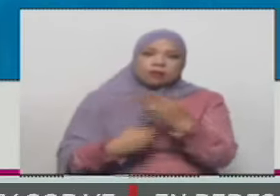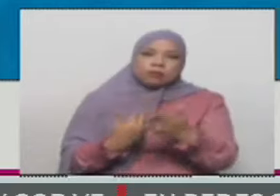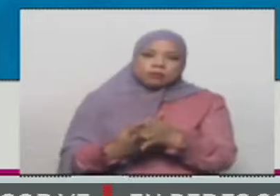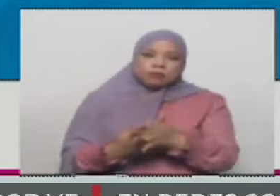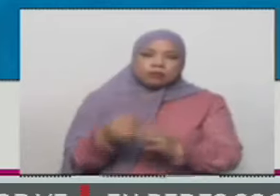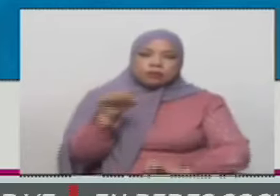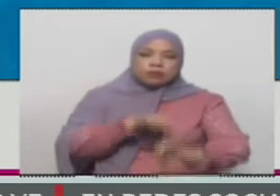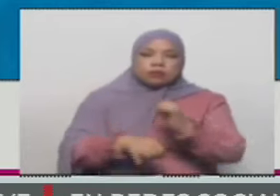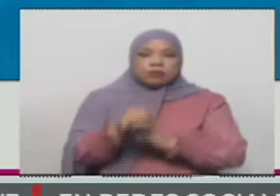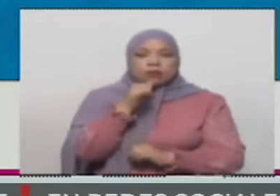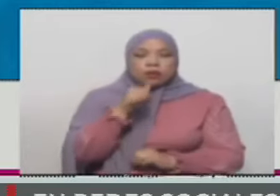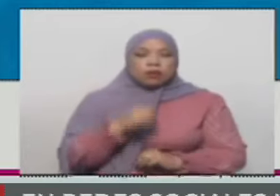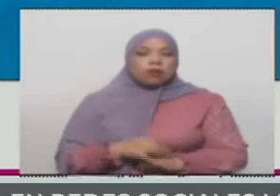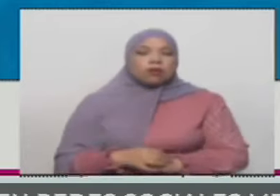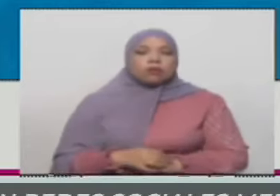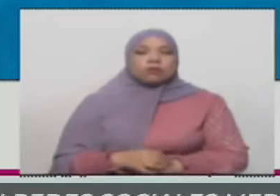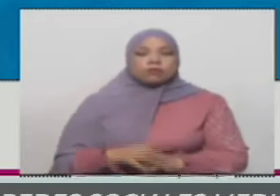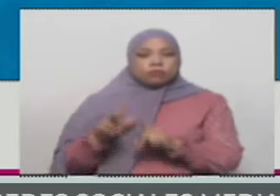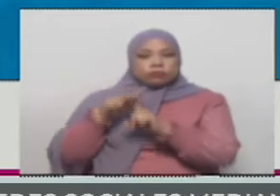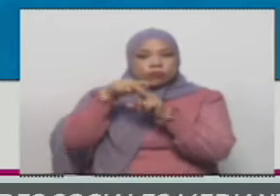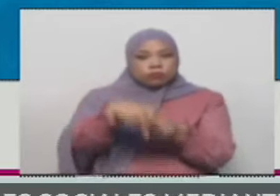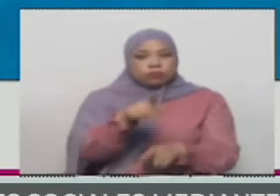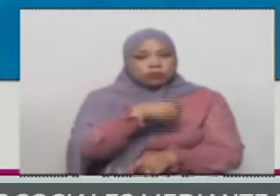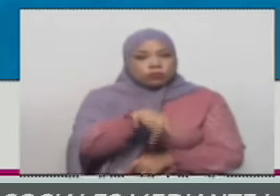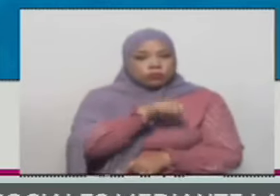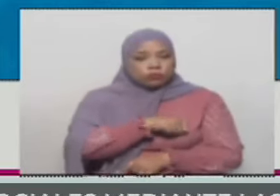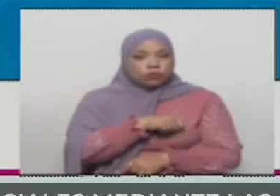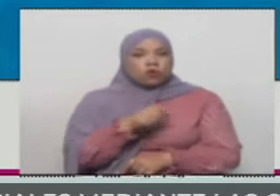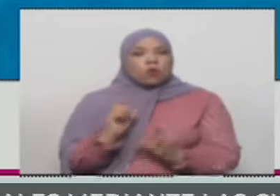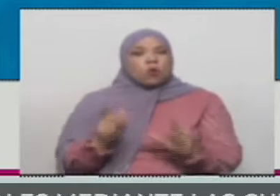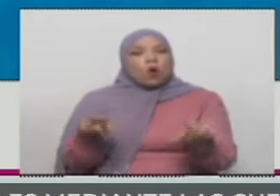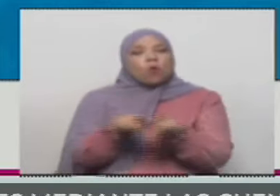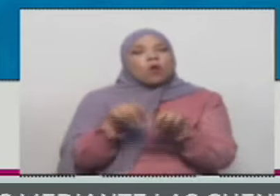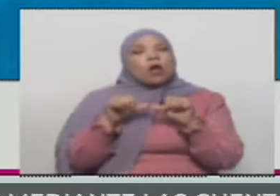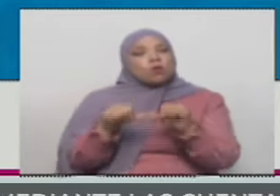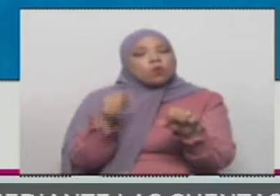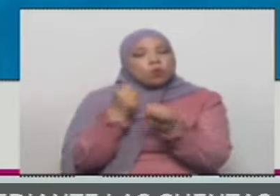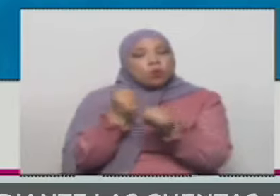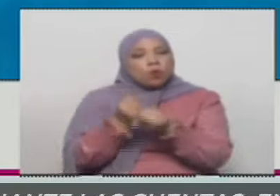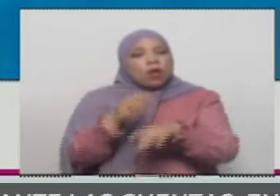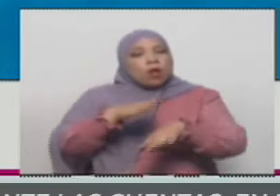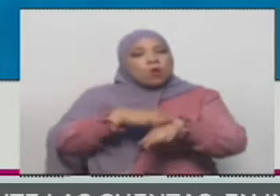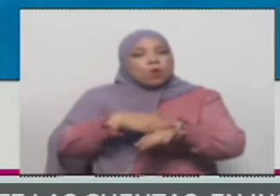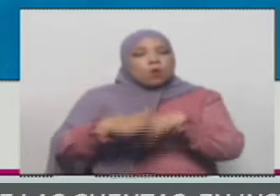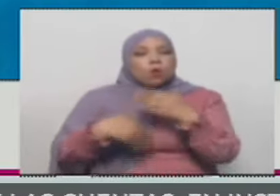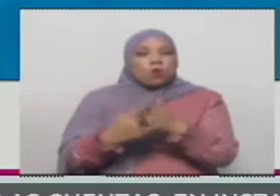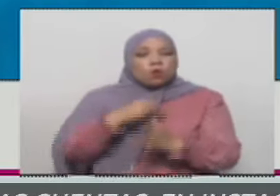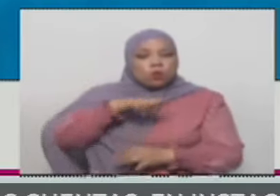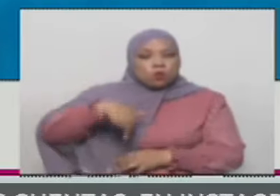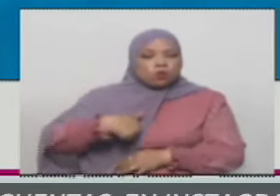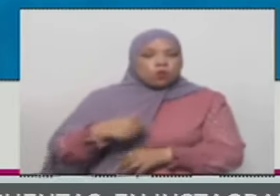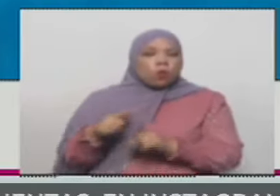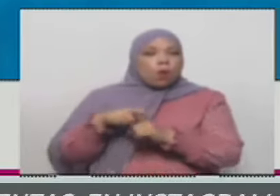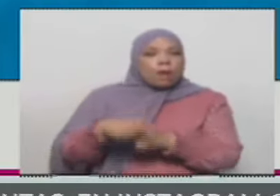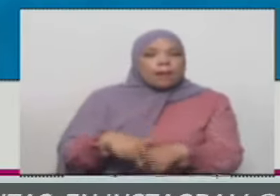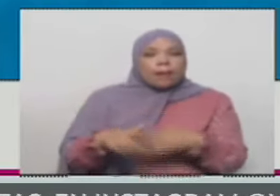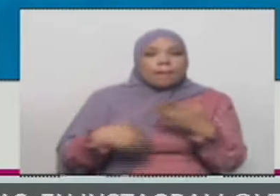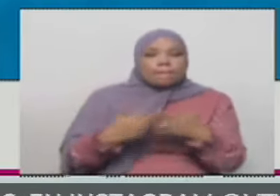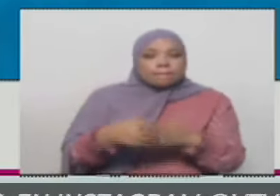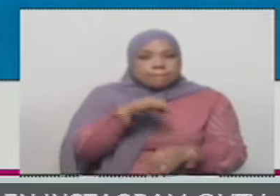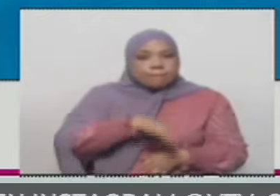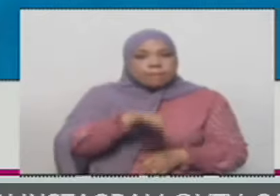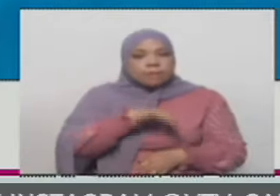Ellos dominan, nosotros obedecemos, ellos mandan, nosotros esclavos. Ese